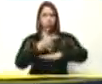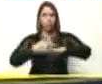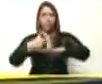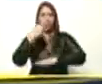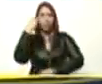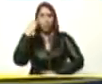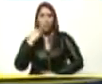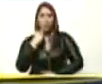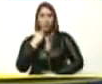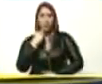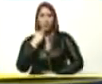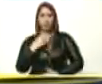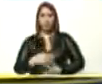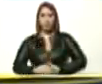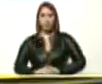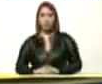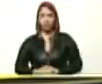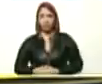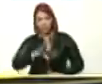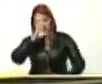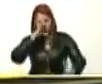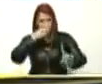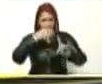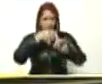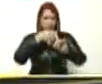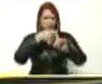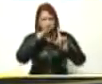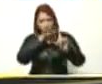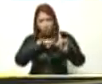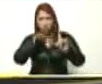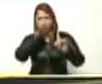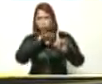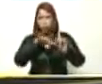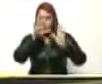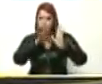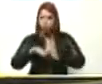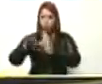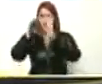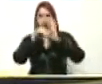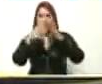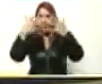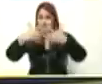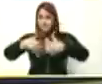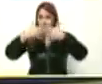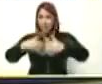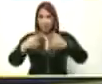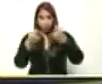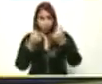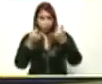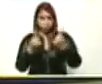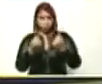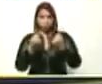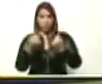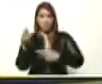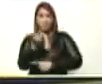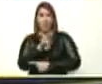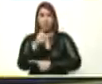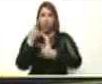bolivariano, se dedicaron, conspirar, para robarse, las empresas, y activos de Venezuela, en el exterior,